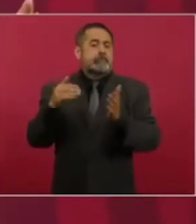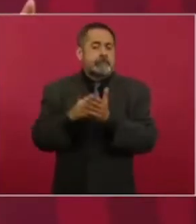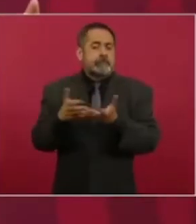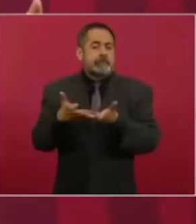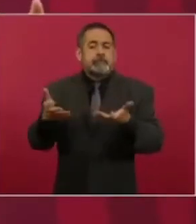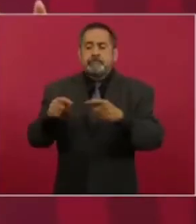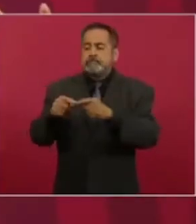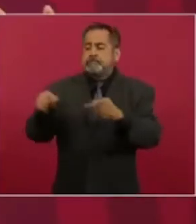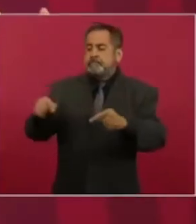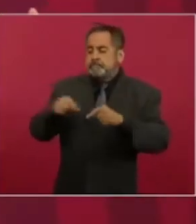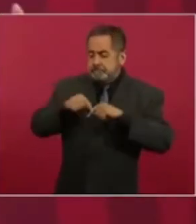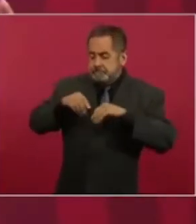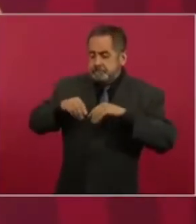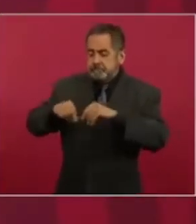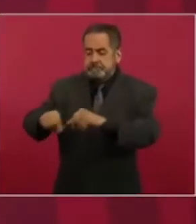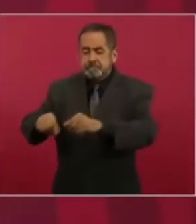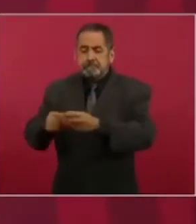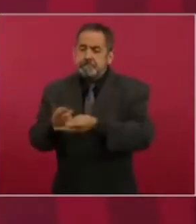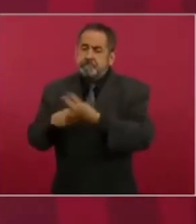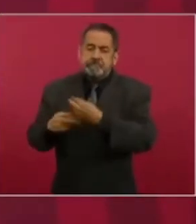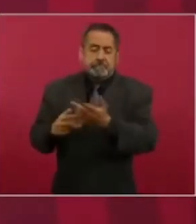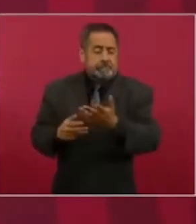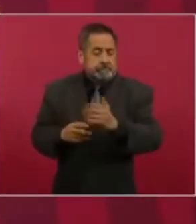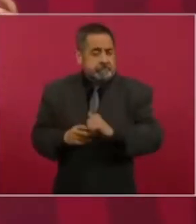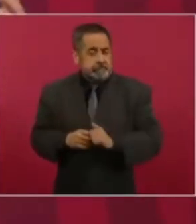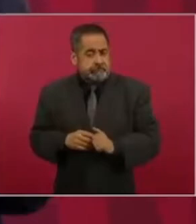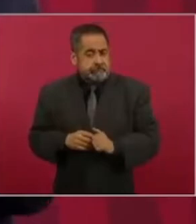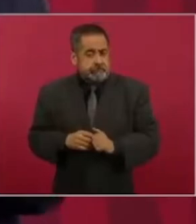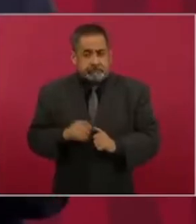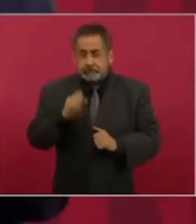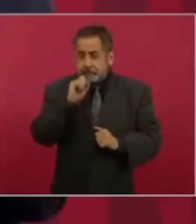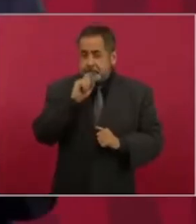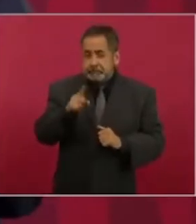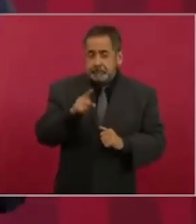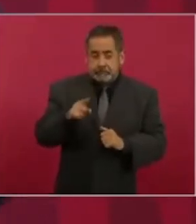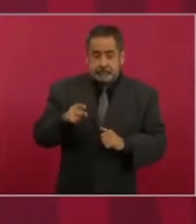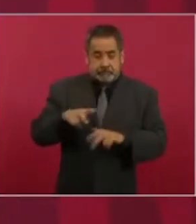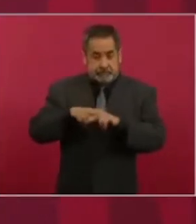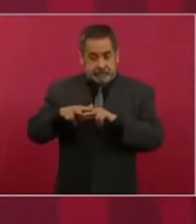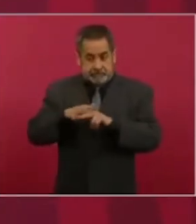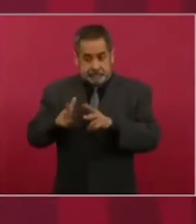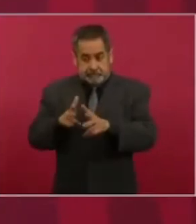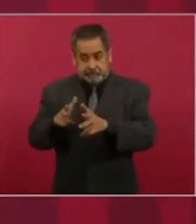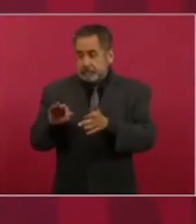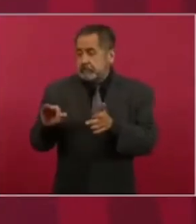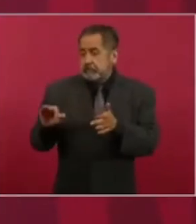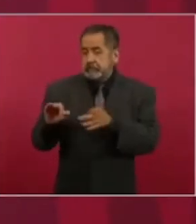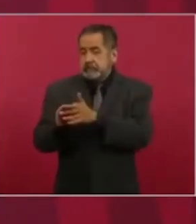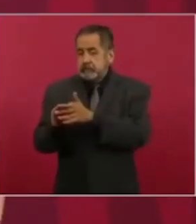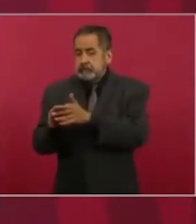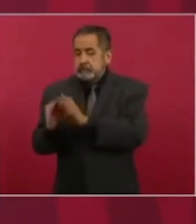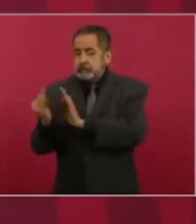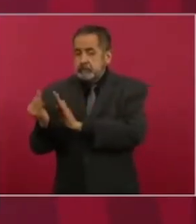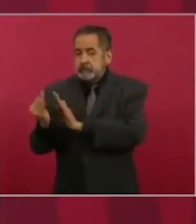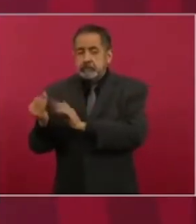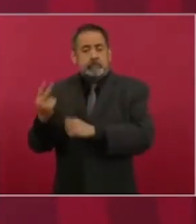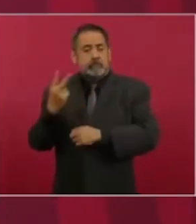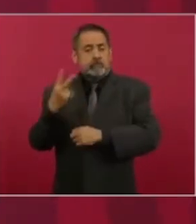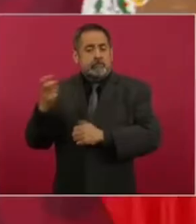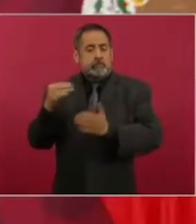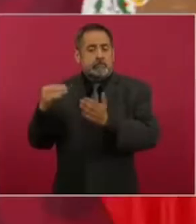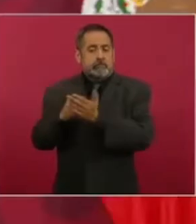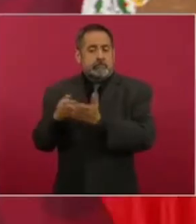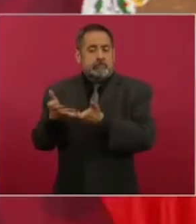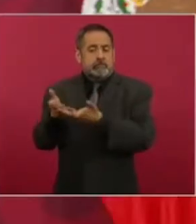Pero en las zonas más cercanas al tren, en total 200,000